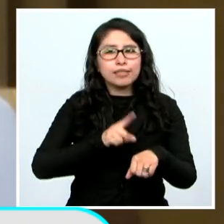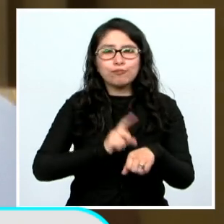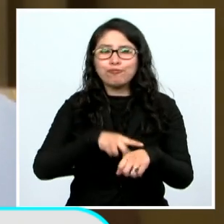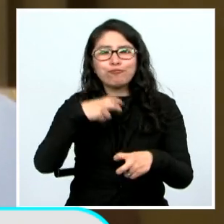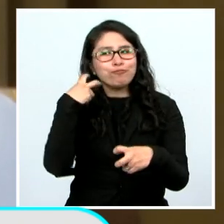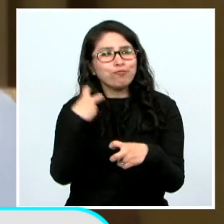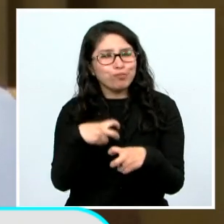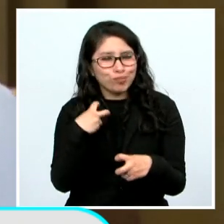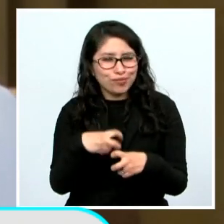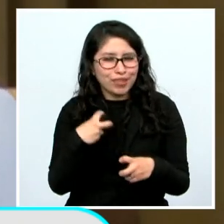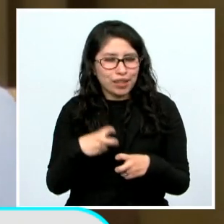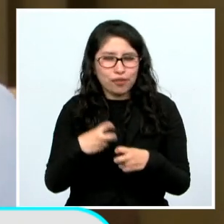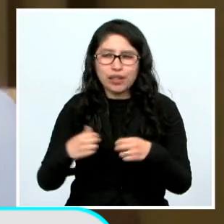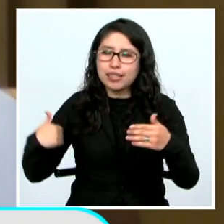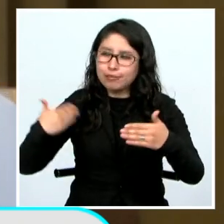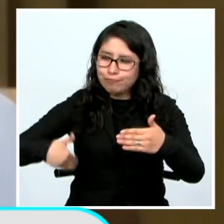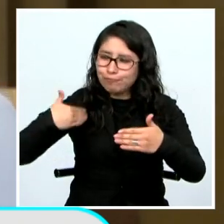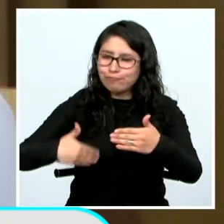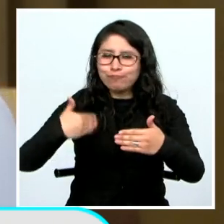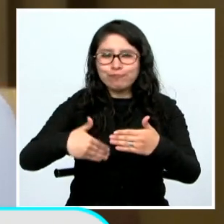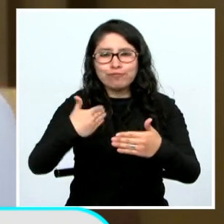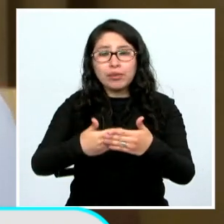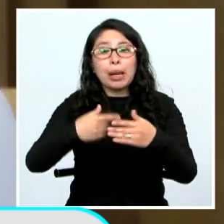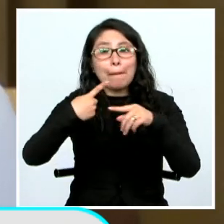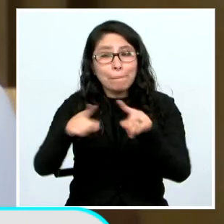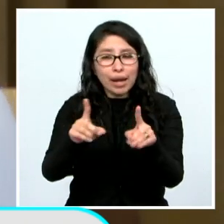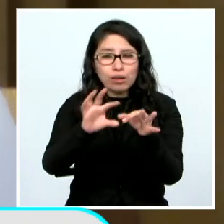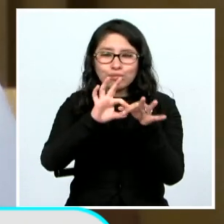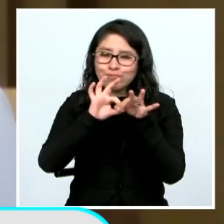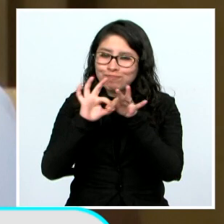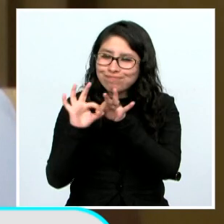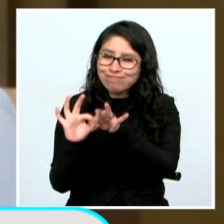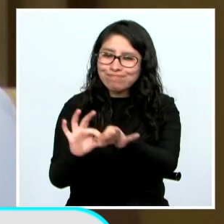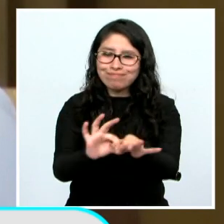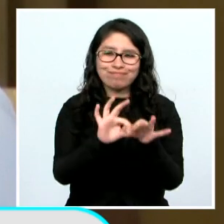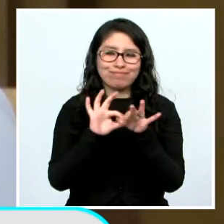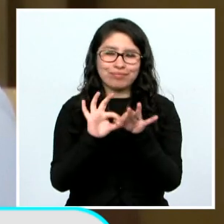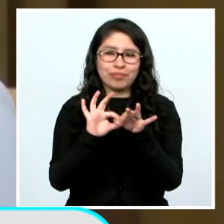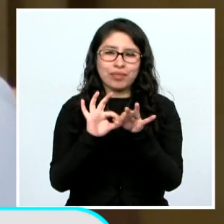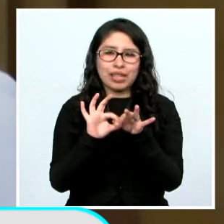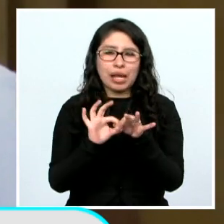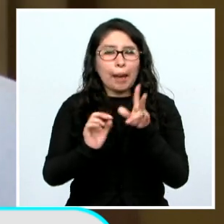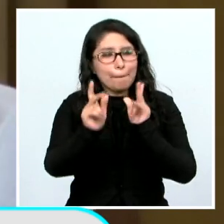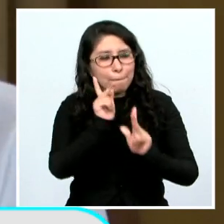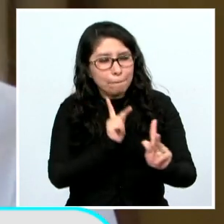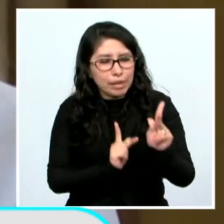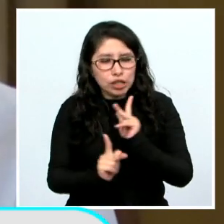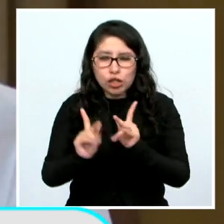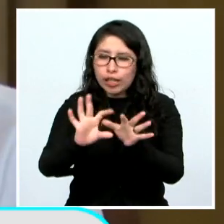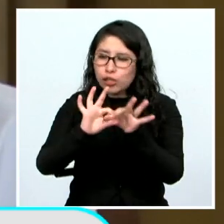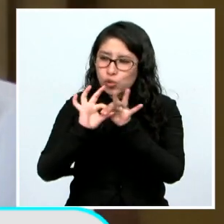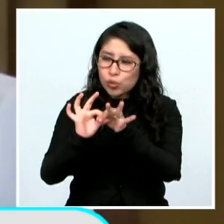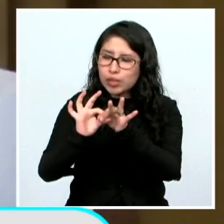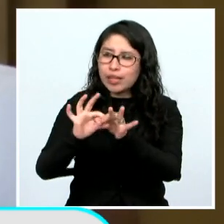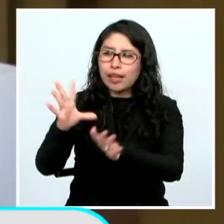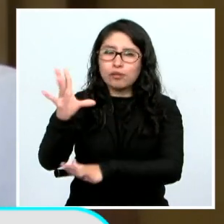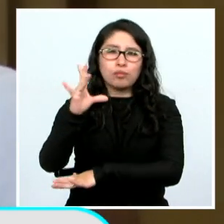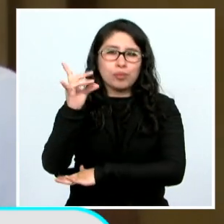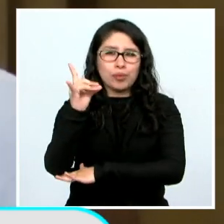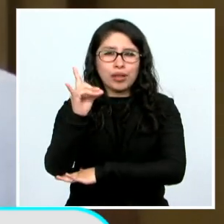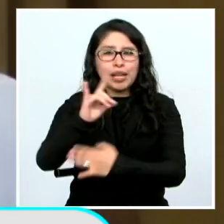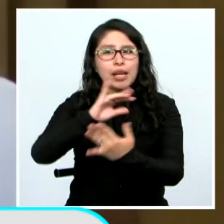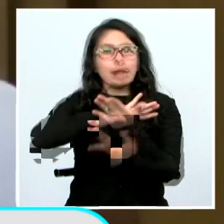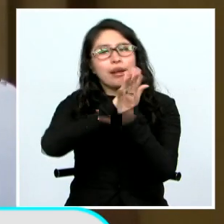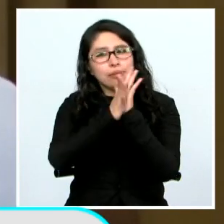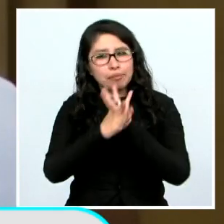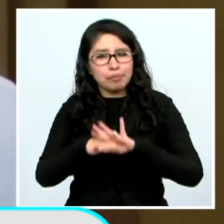que pasamos, pero lo hicimos en unidad. En unidad con los bolivianos pacificamos el país y ahora